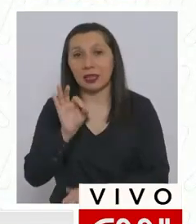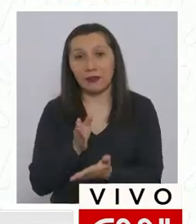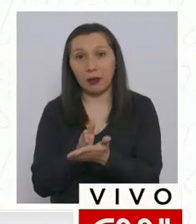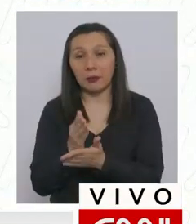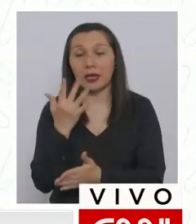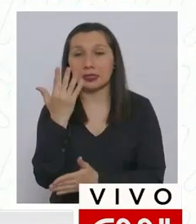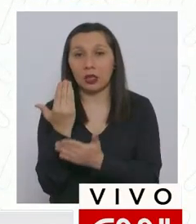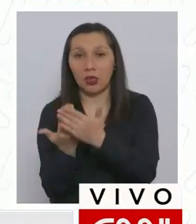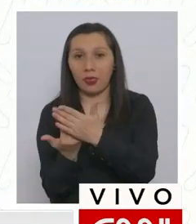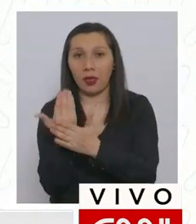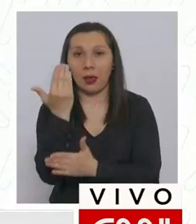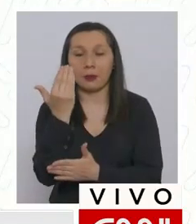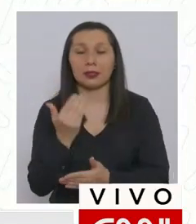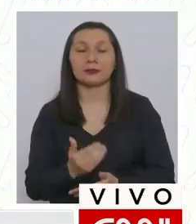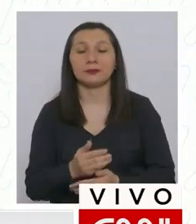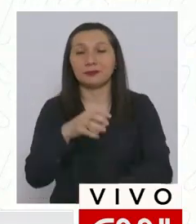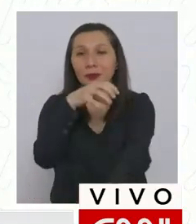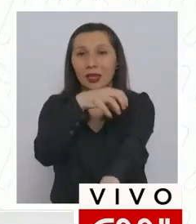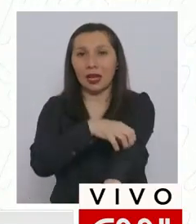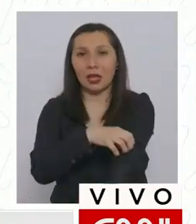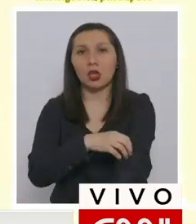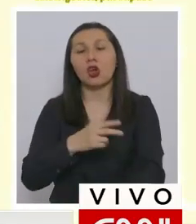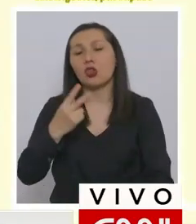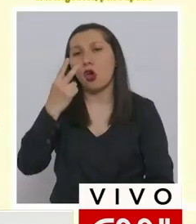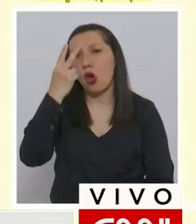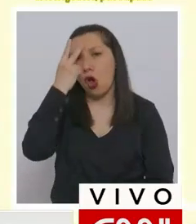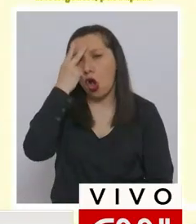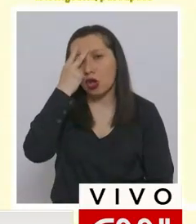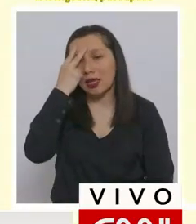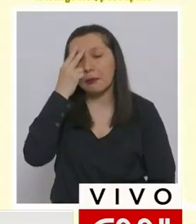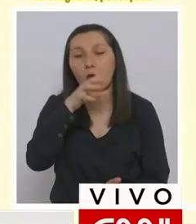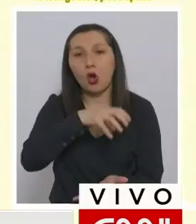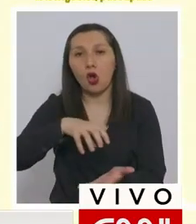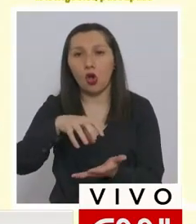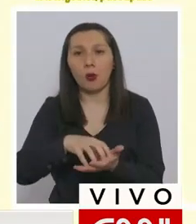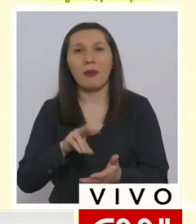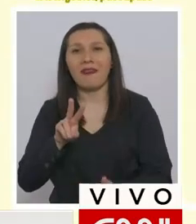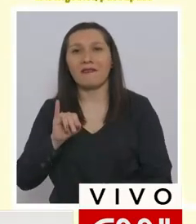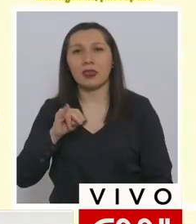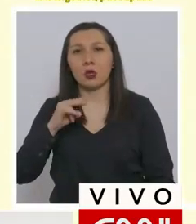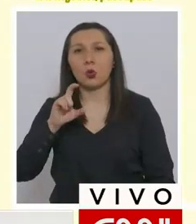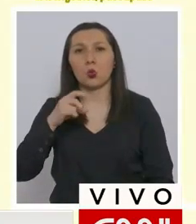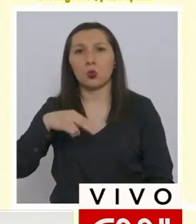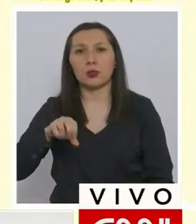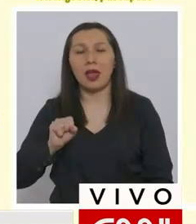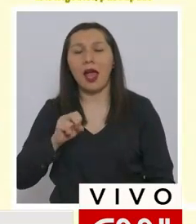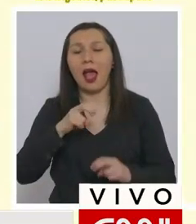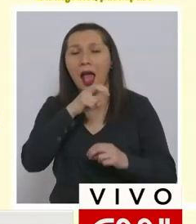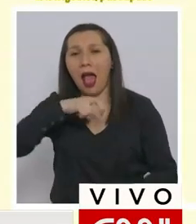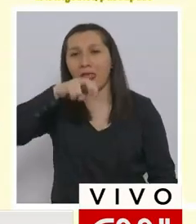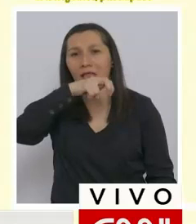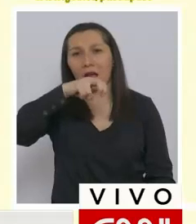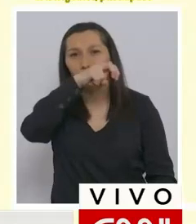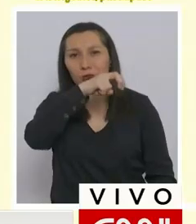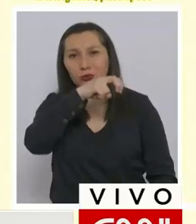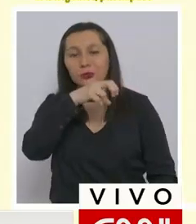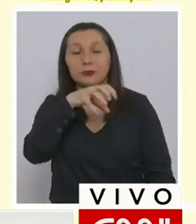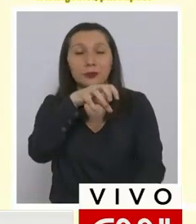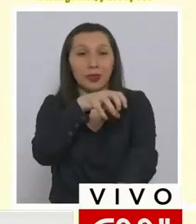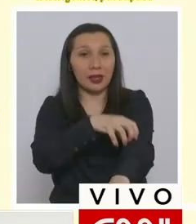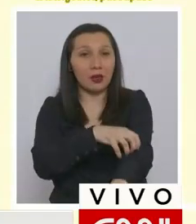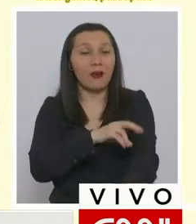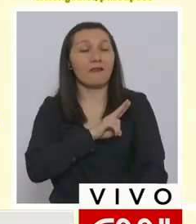en la región de Arica y Parinacota, la comuna de Arica. En la región de Antofagasta, la comuna de Antofagasta.